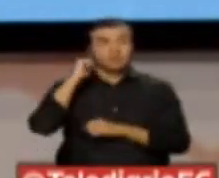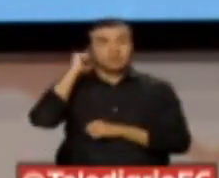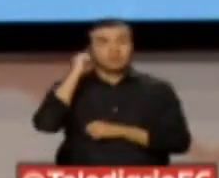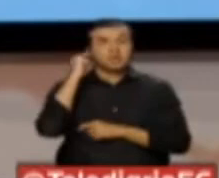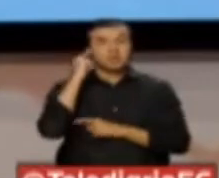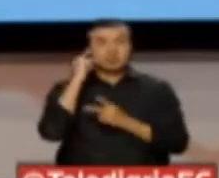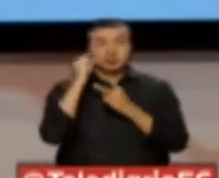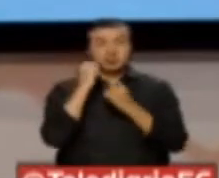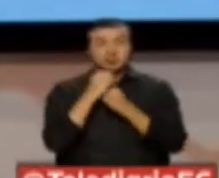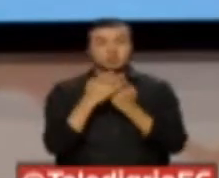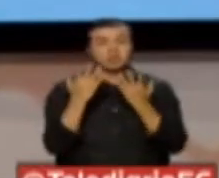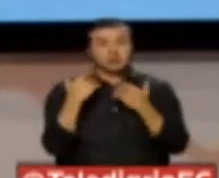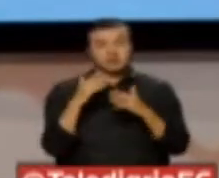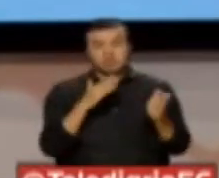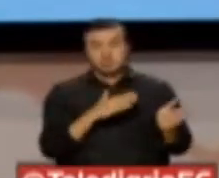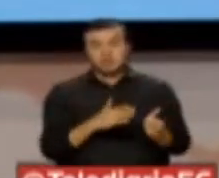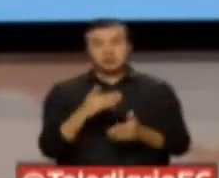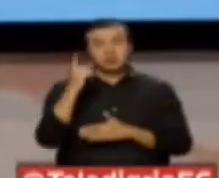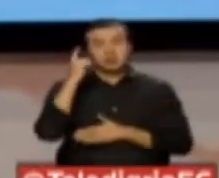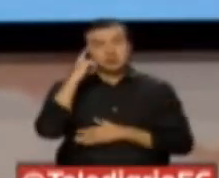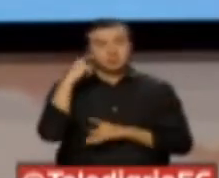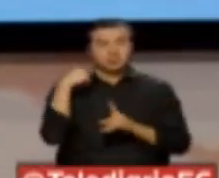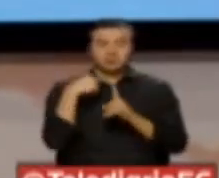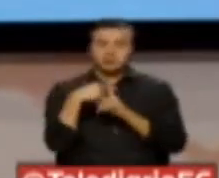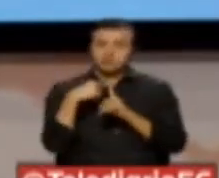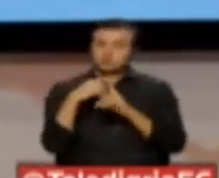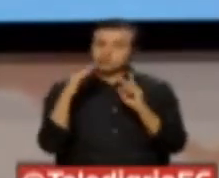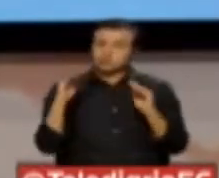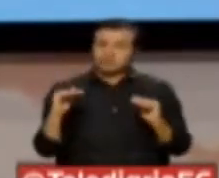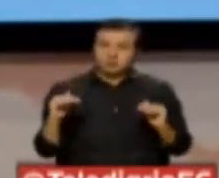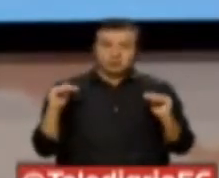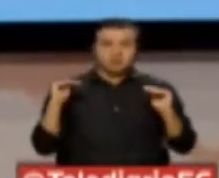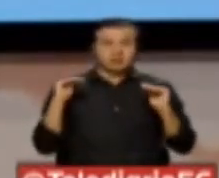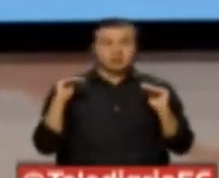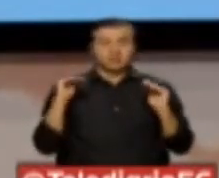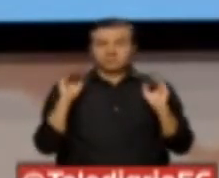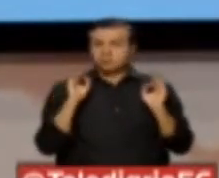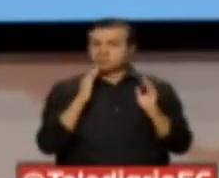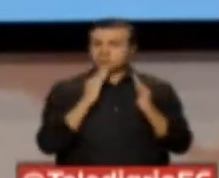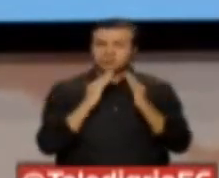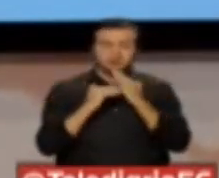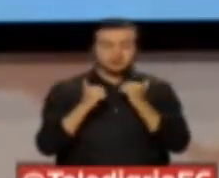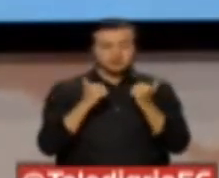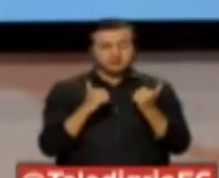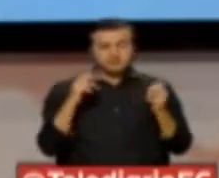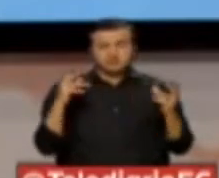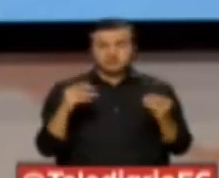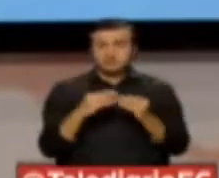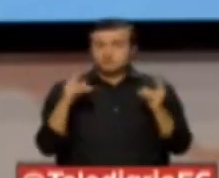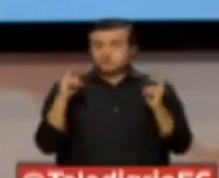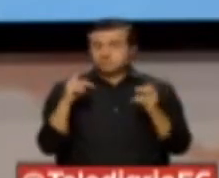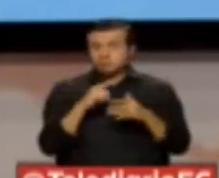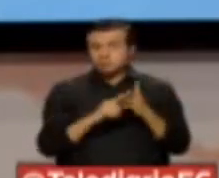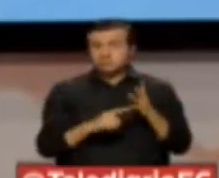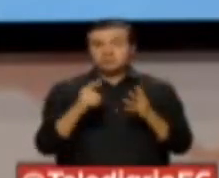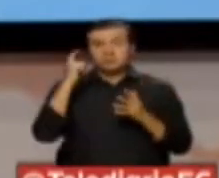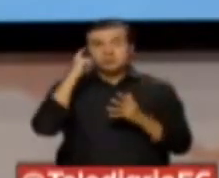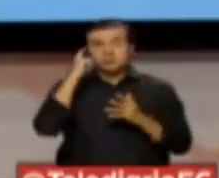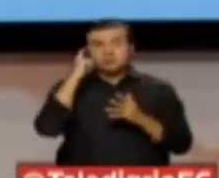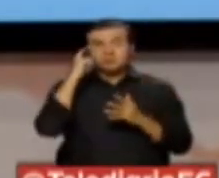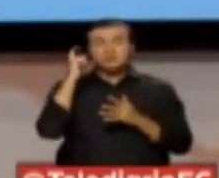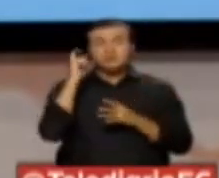presentar con muy buena de muy buena manera con la altura de una manera muy cordial todos aquellos temas que consideramos son